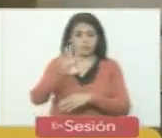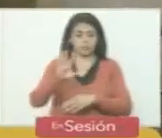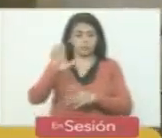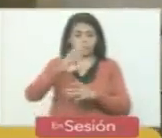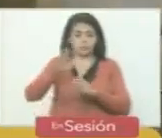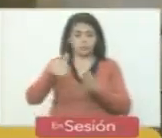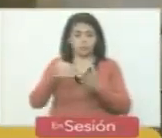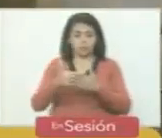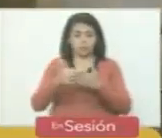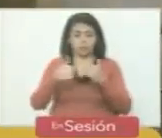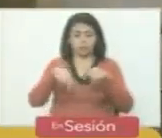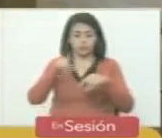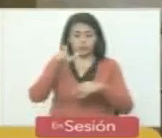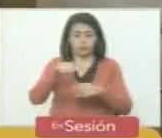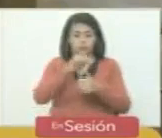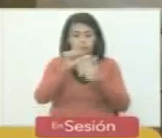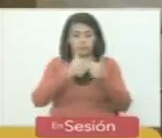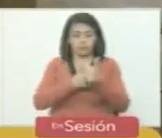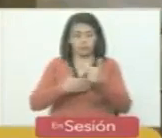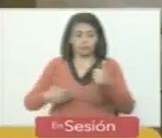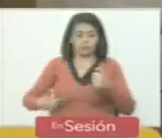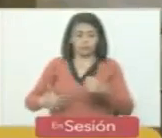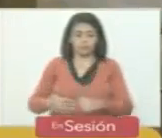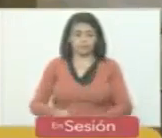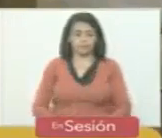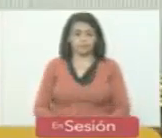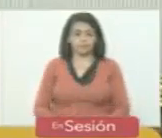todo el punto, señora vicepresidenta.